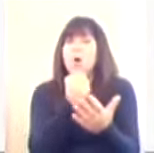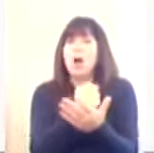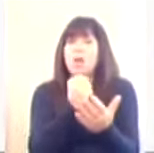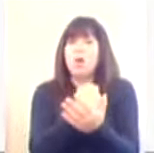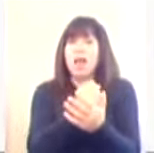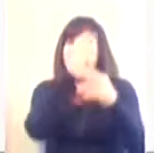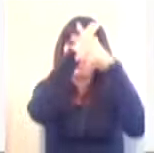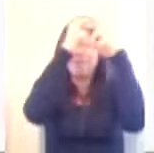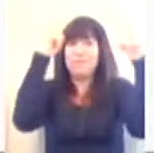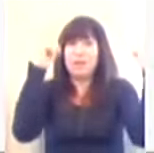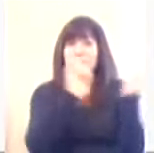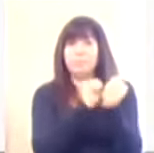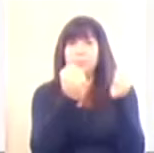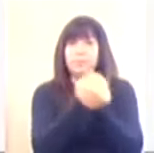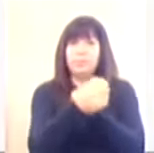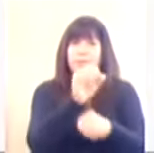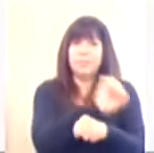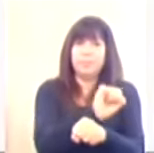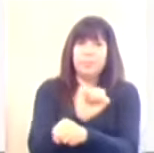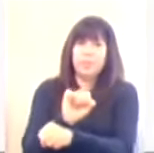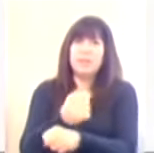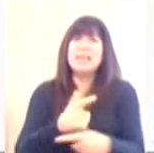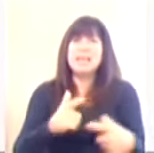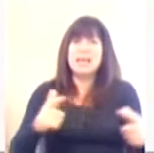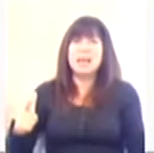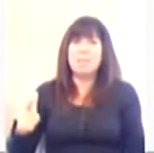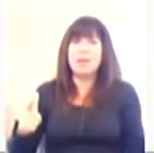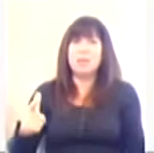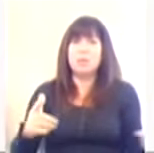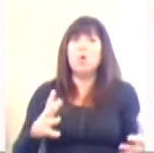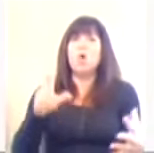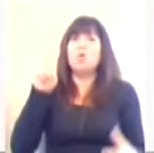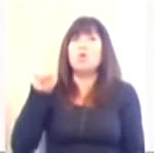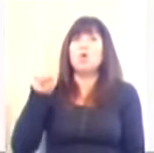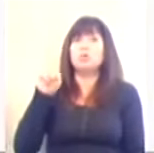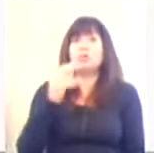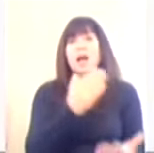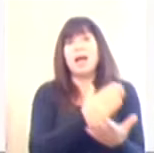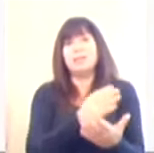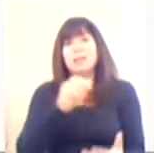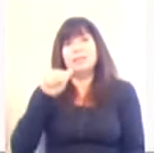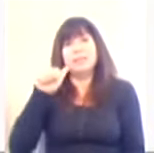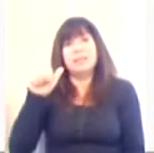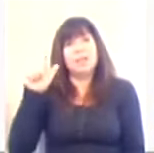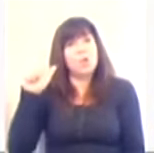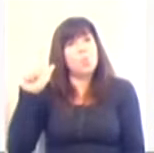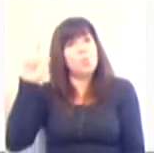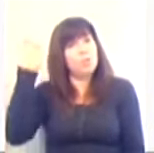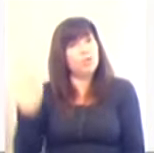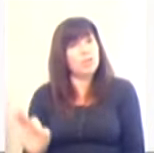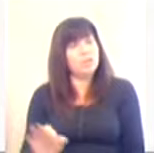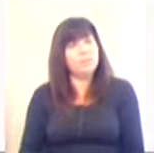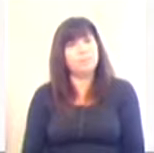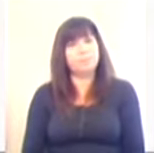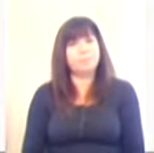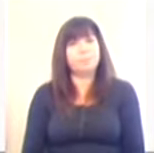electrificación del sector transporte tenga este incremento tan notable del 2 al 61%. Por tanto, en